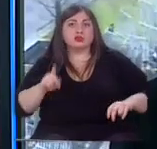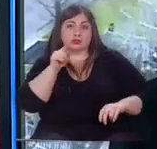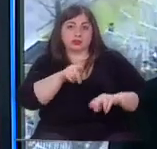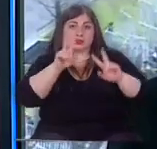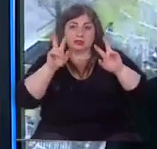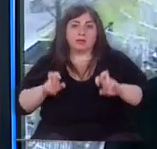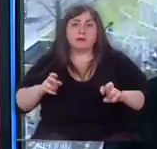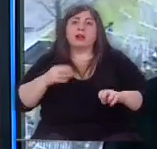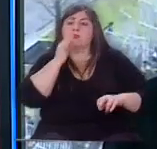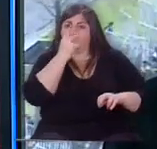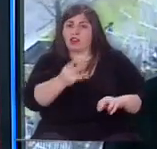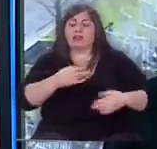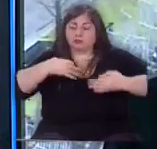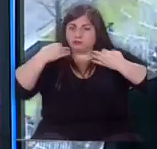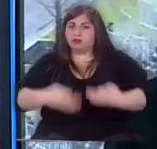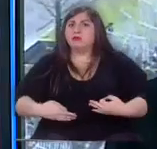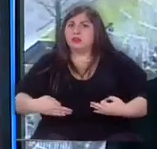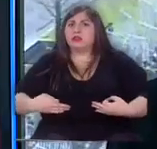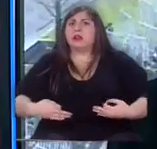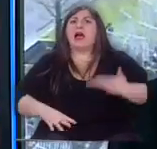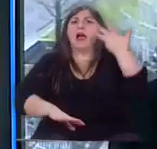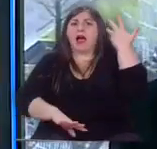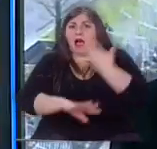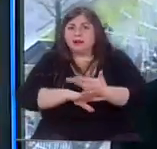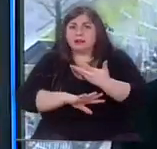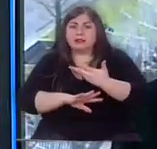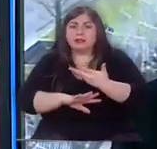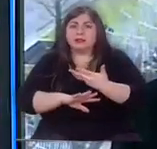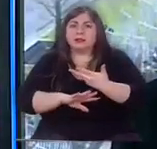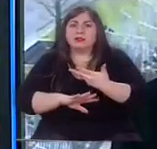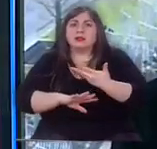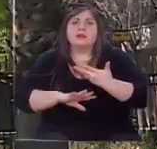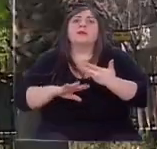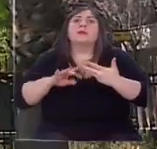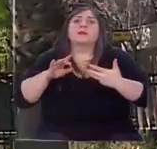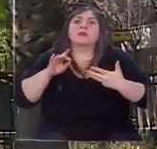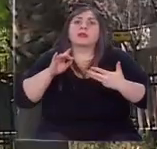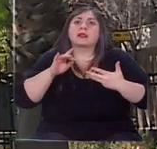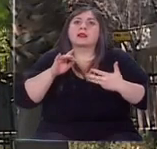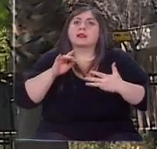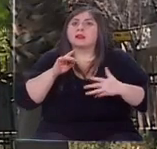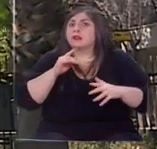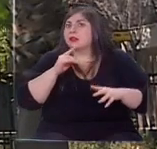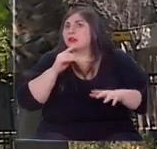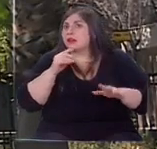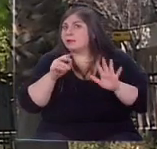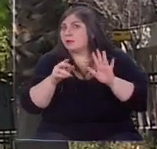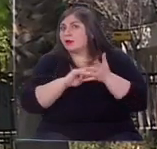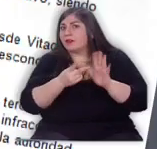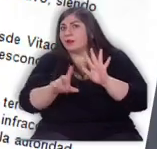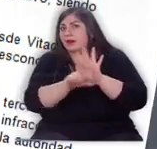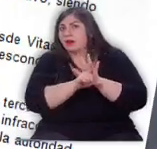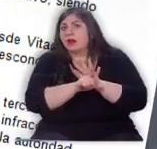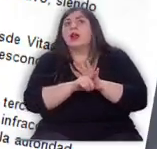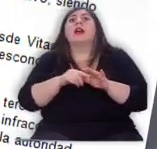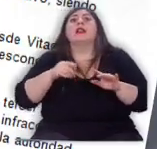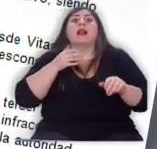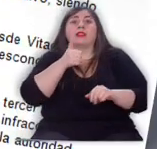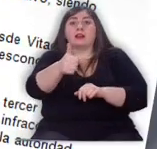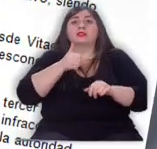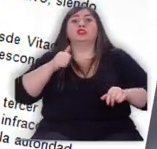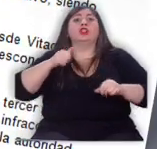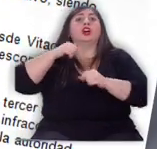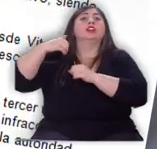respecto y determine si efectivamente hay delitos. La Dirección de Aeronáutica Civil informó a través de